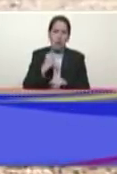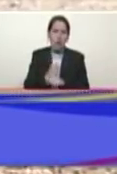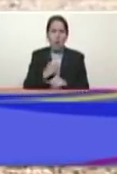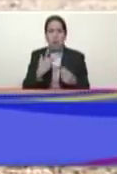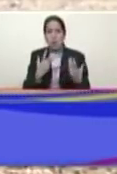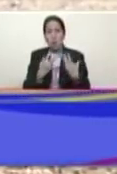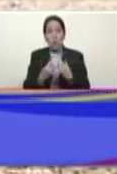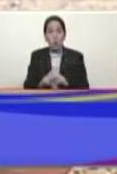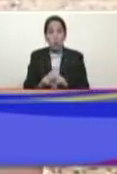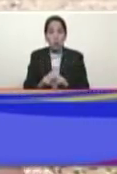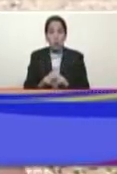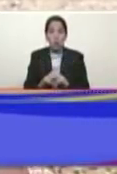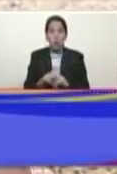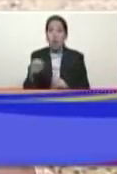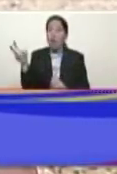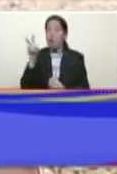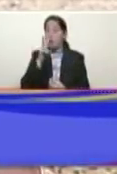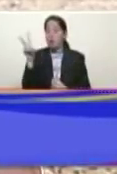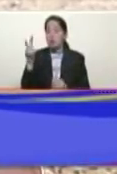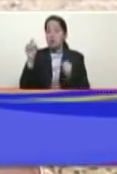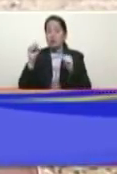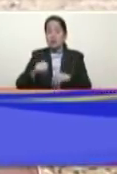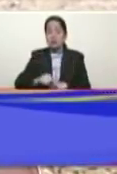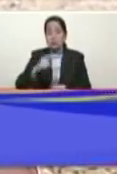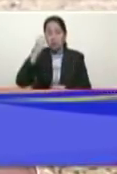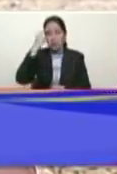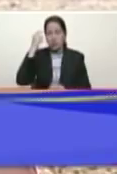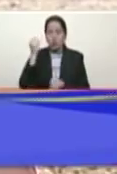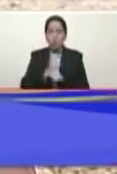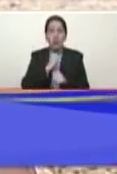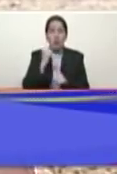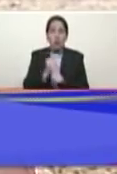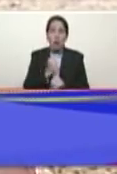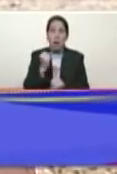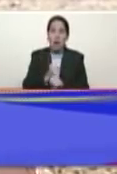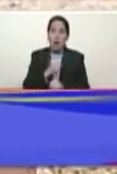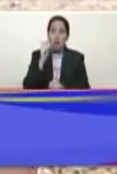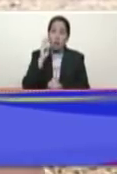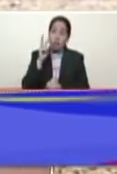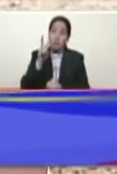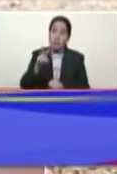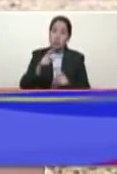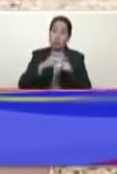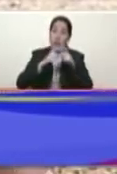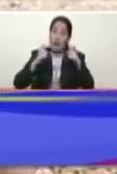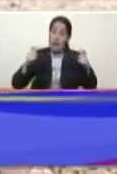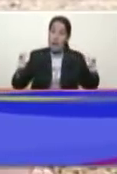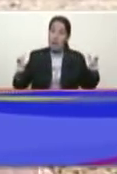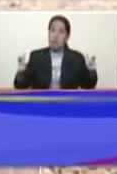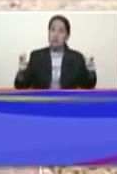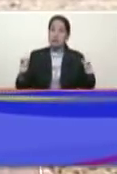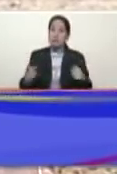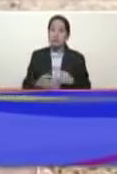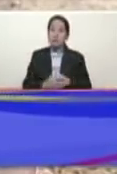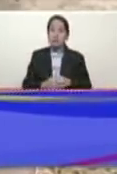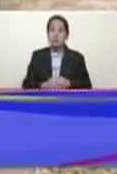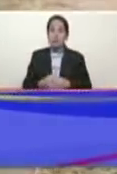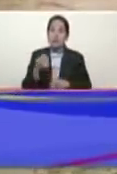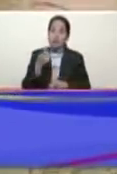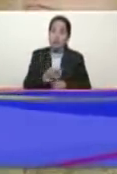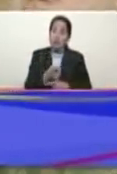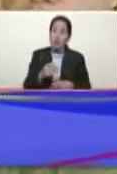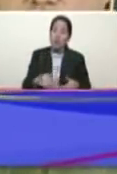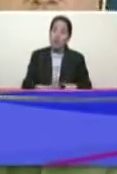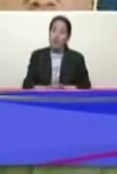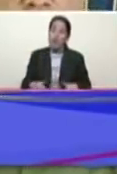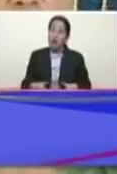Los venezolanos sí sabemos trabajar con una visión amplia, total. Así que así debe ser el esfuerzo.